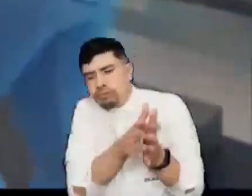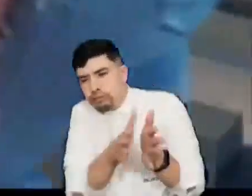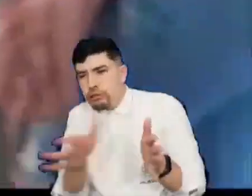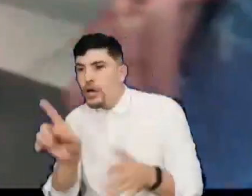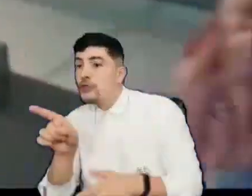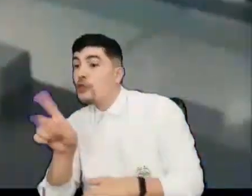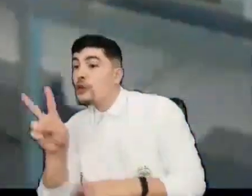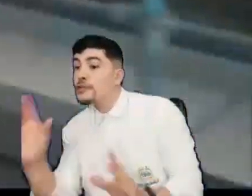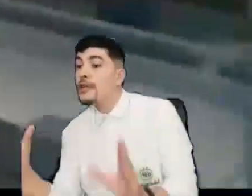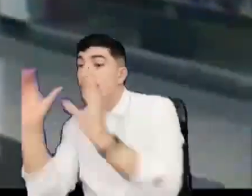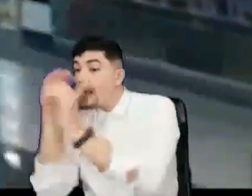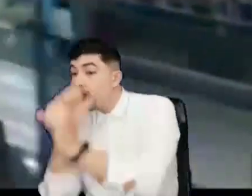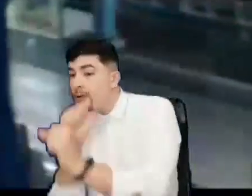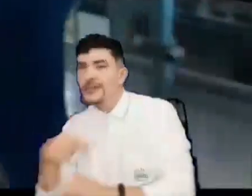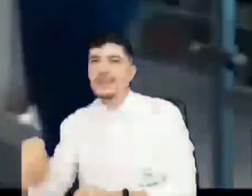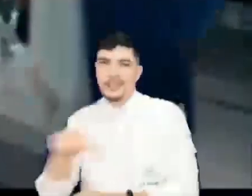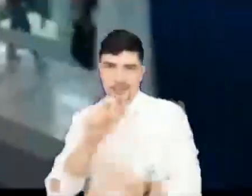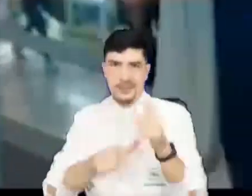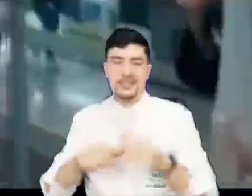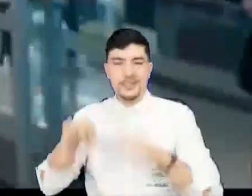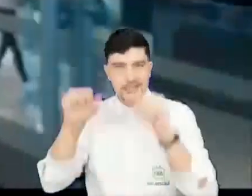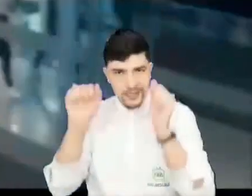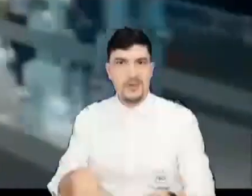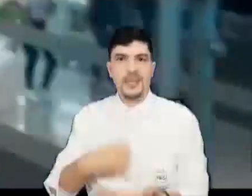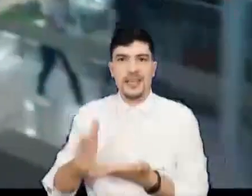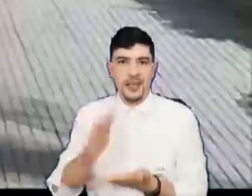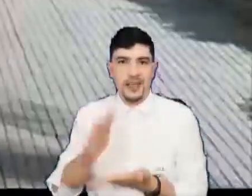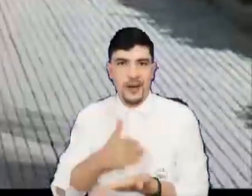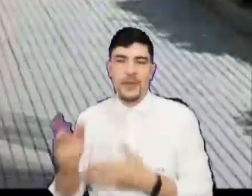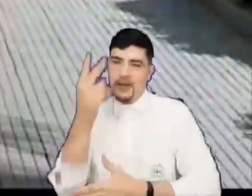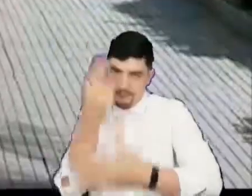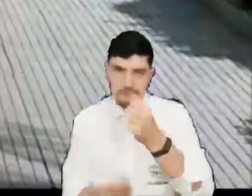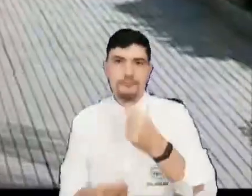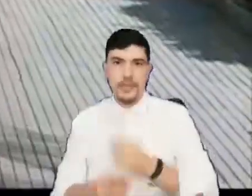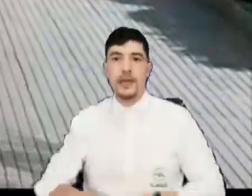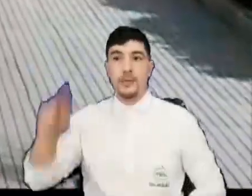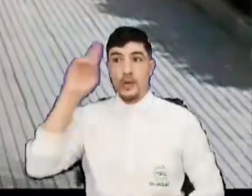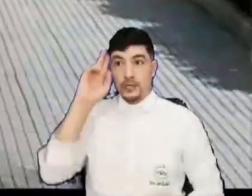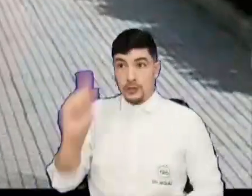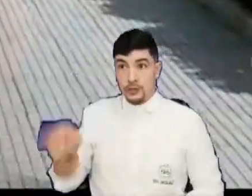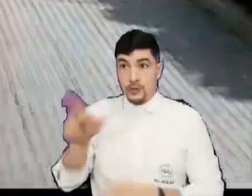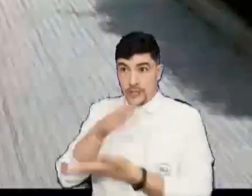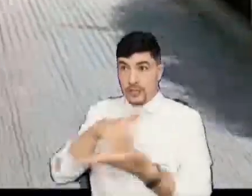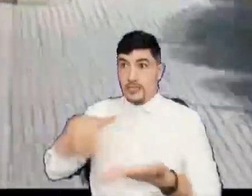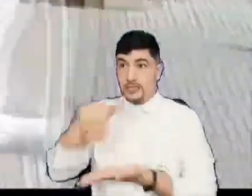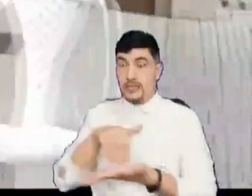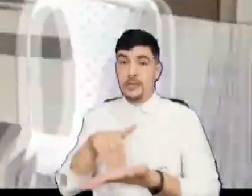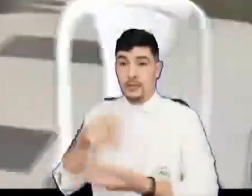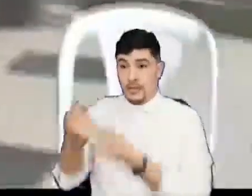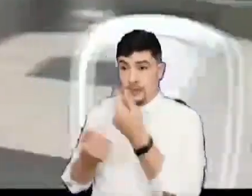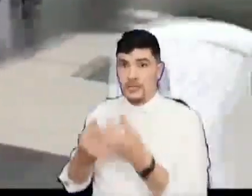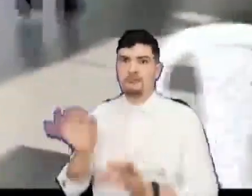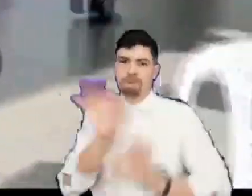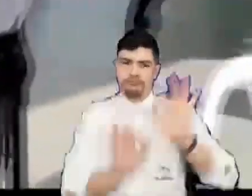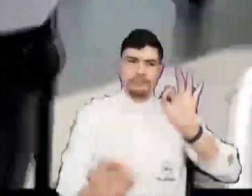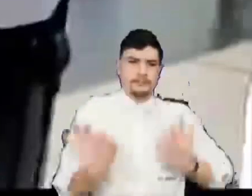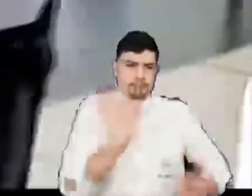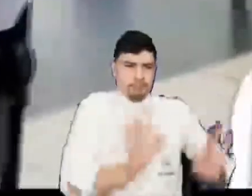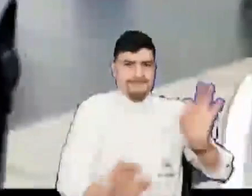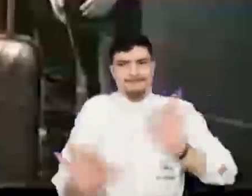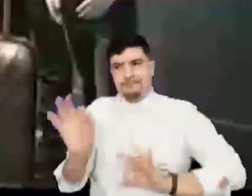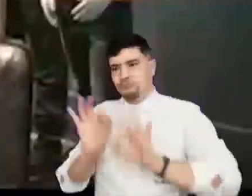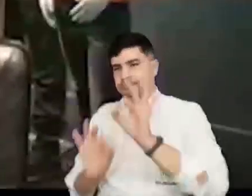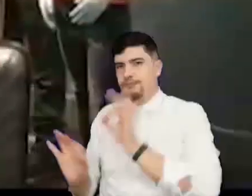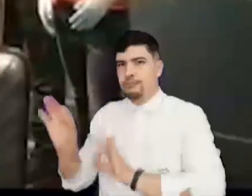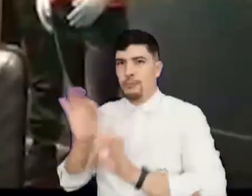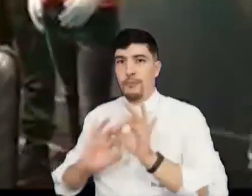cédulas terminadas en números pares. Para esto ya se preparan los centros comerciales. En Florida estamos preparados para este 19 de junio,